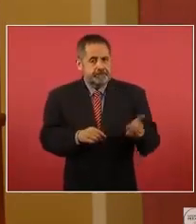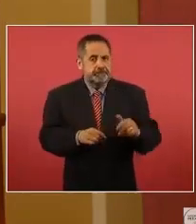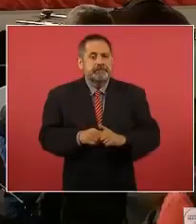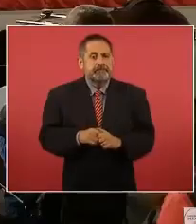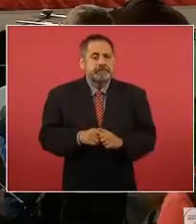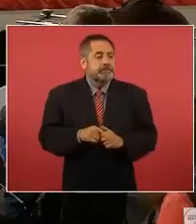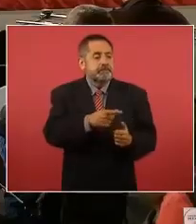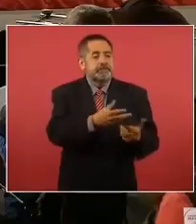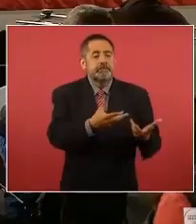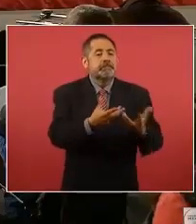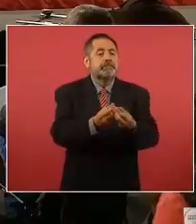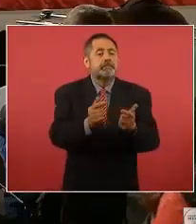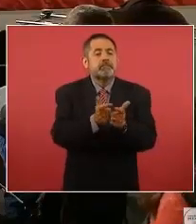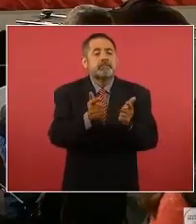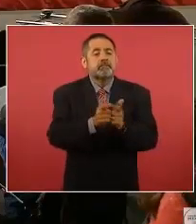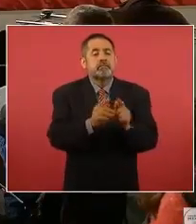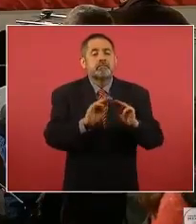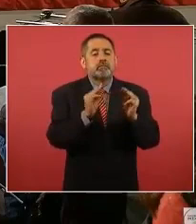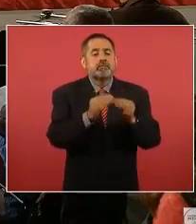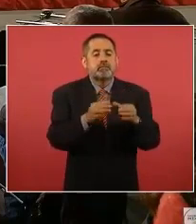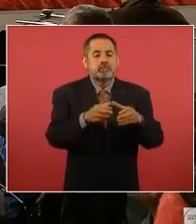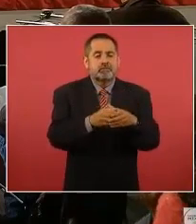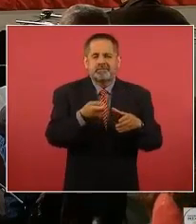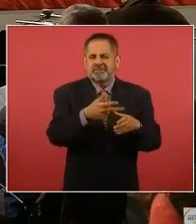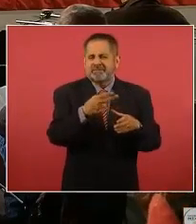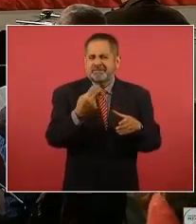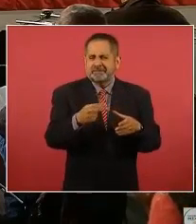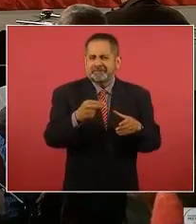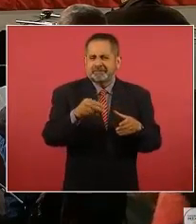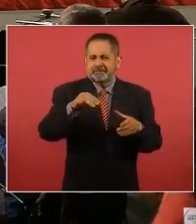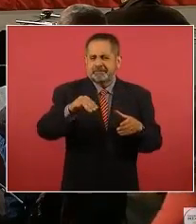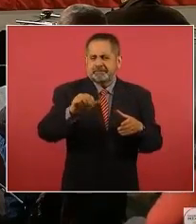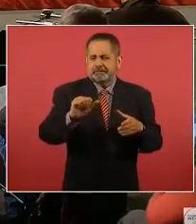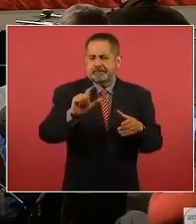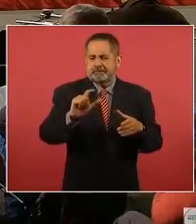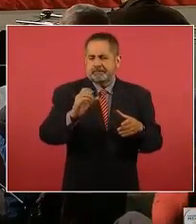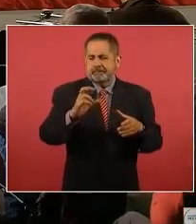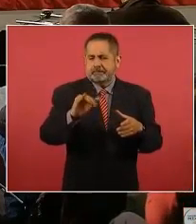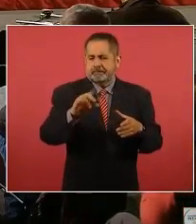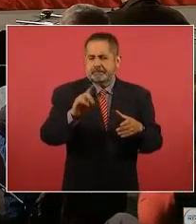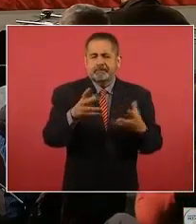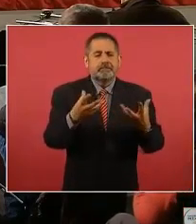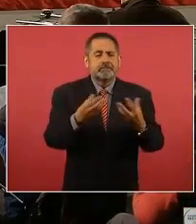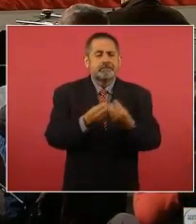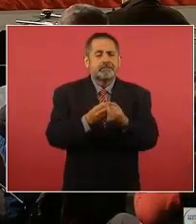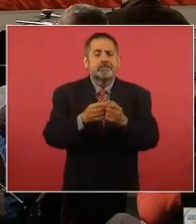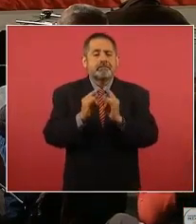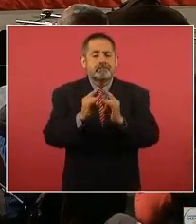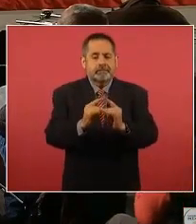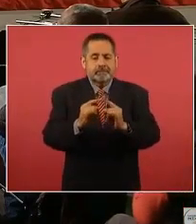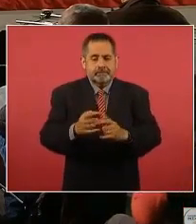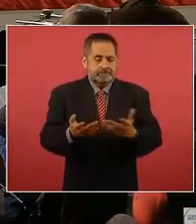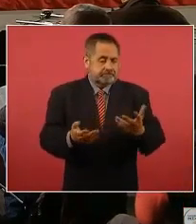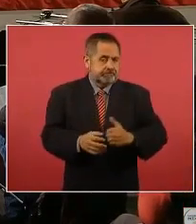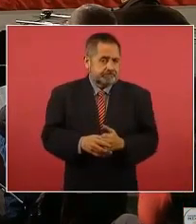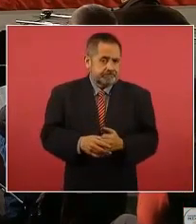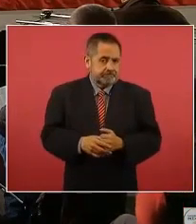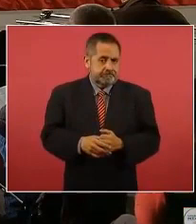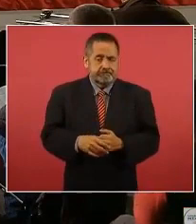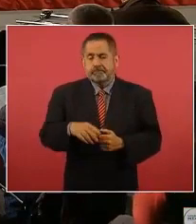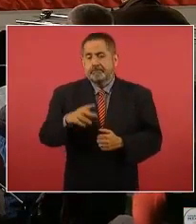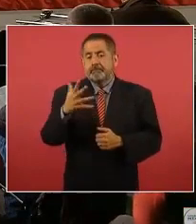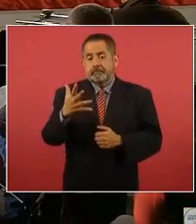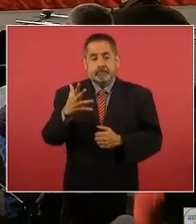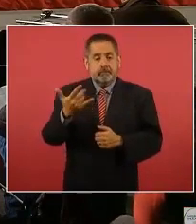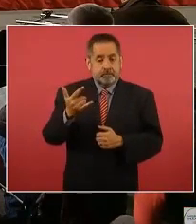pertenece al grupo delictivo los malcriados de la unión de tepito y el 5 de julio también en